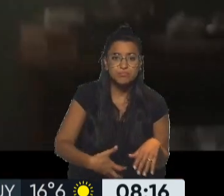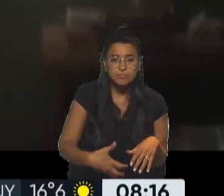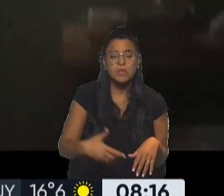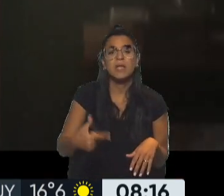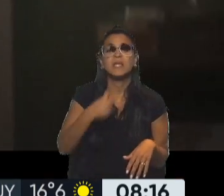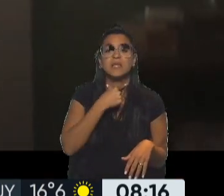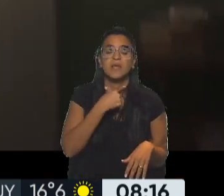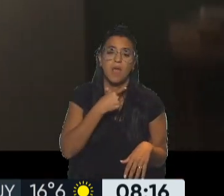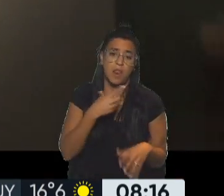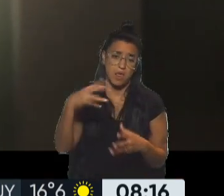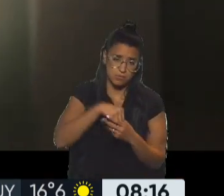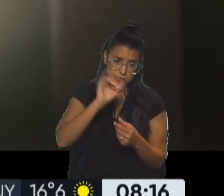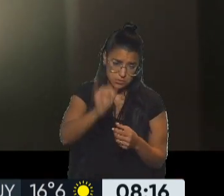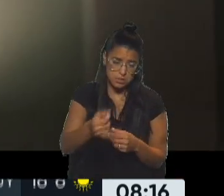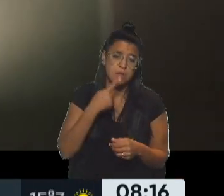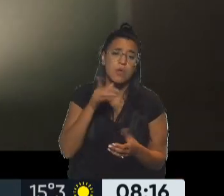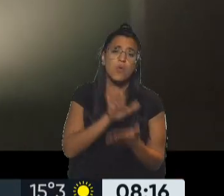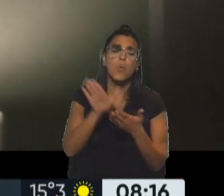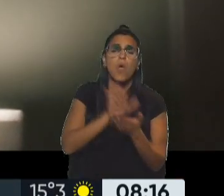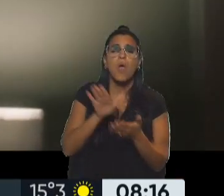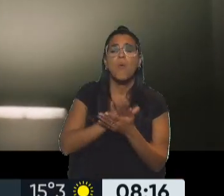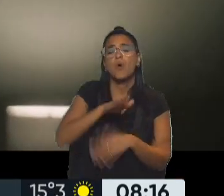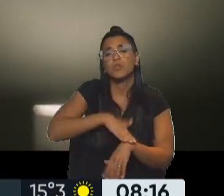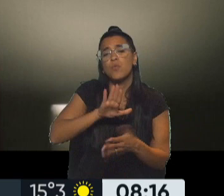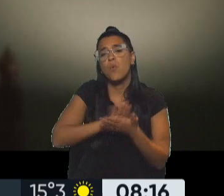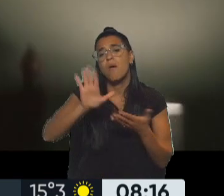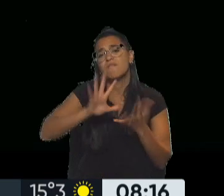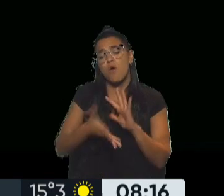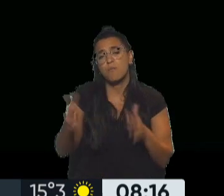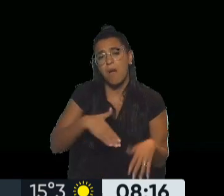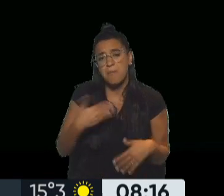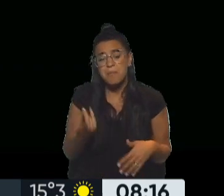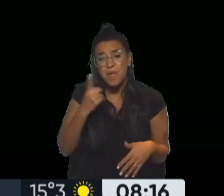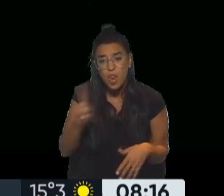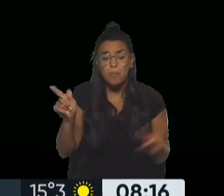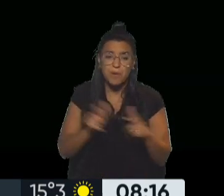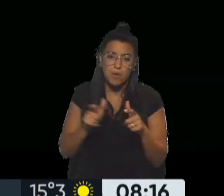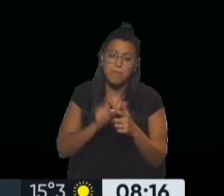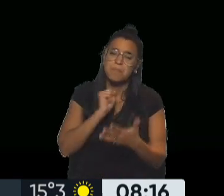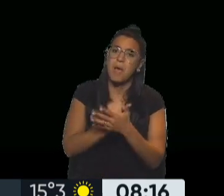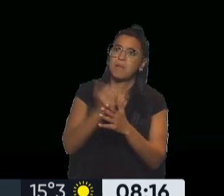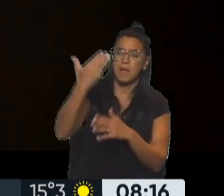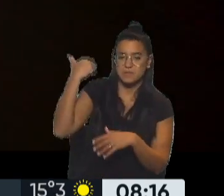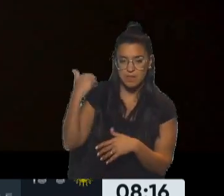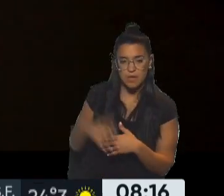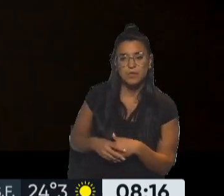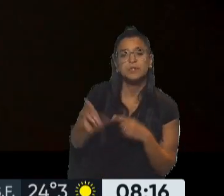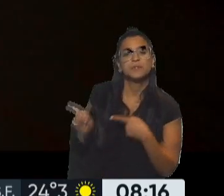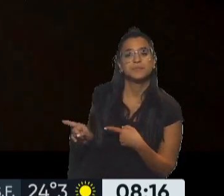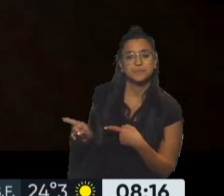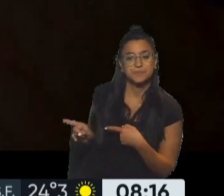decide que quiere ser parte de ella. Nuevos tiempos, nuevas formas de amar, aunque en esta película con muchos estereotipos del pasado.